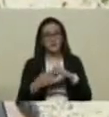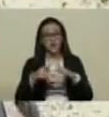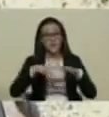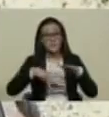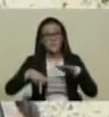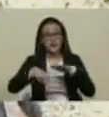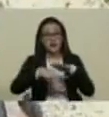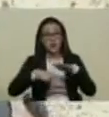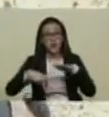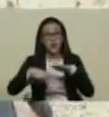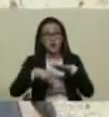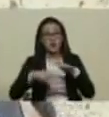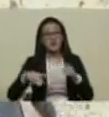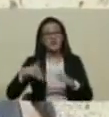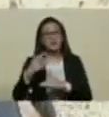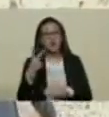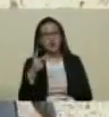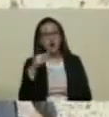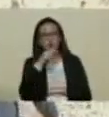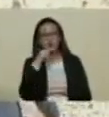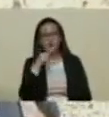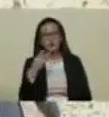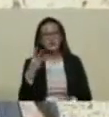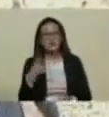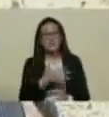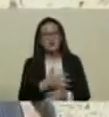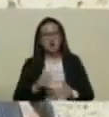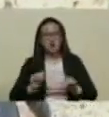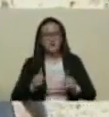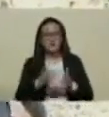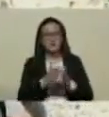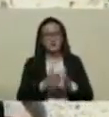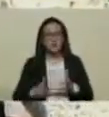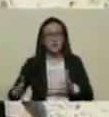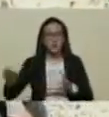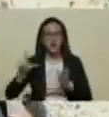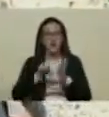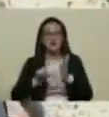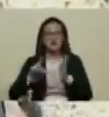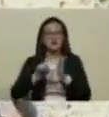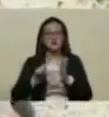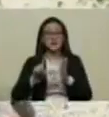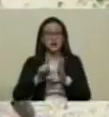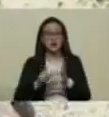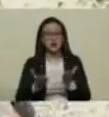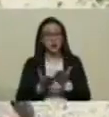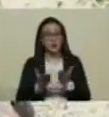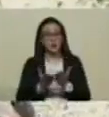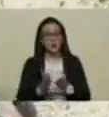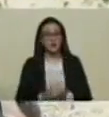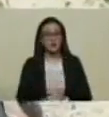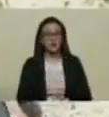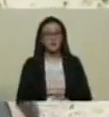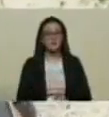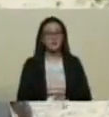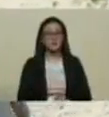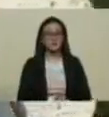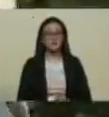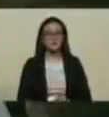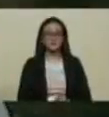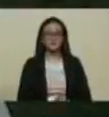octubre arrancan cerca de 3 millones de liceístas en todo el país, en los liceos y en las escuelas técnicas del país. Correcto,